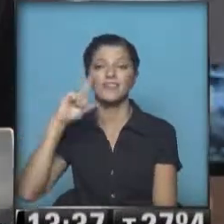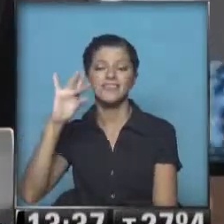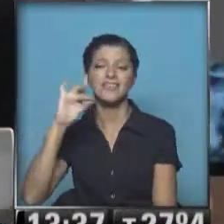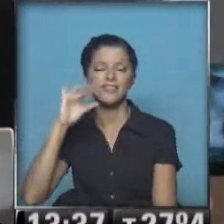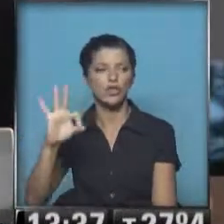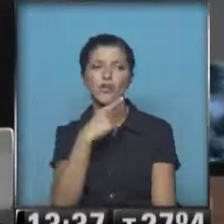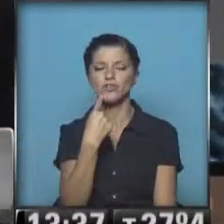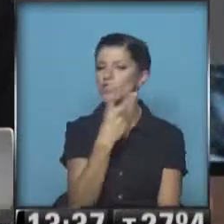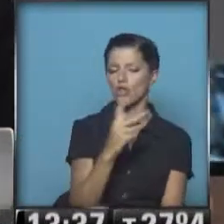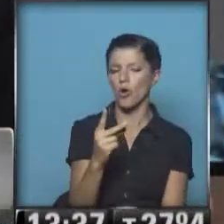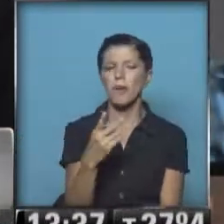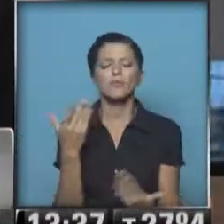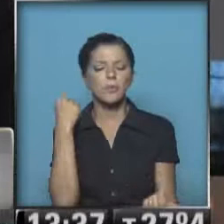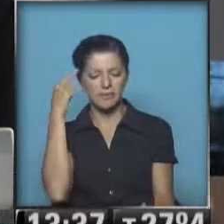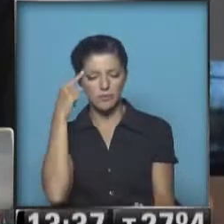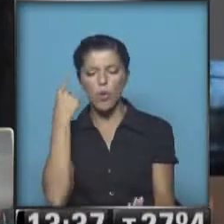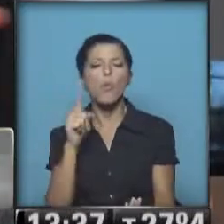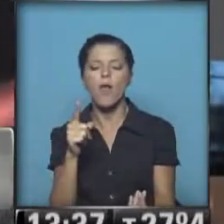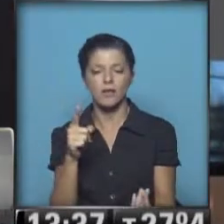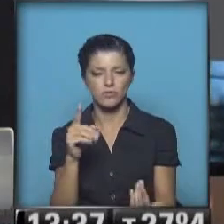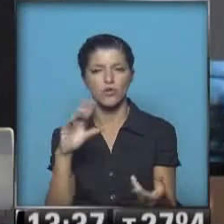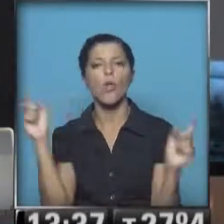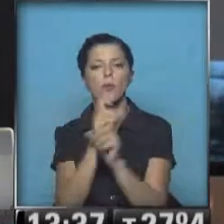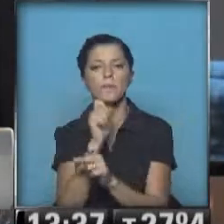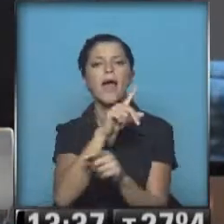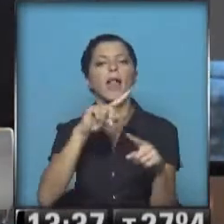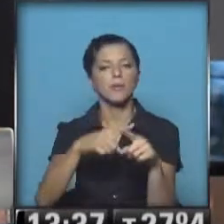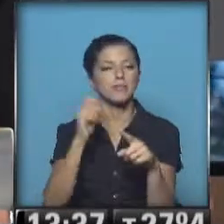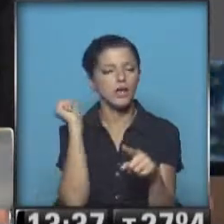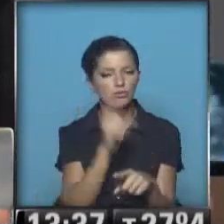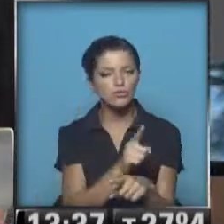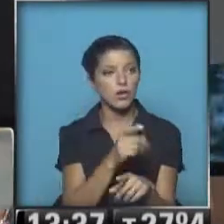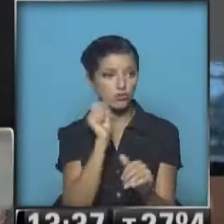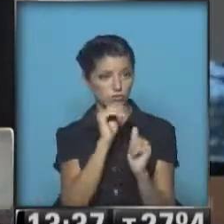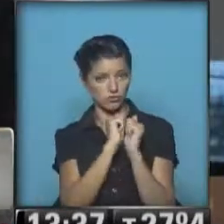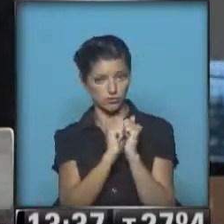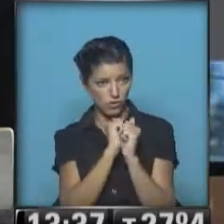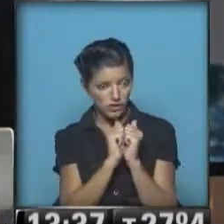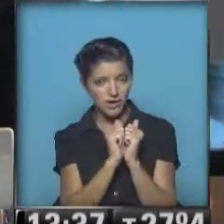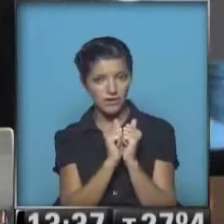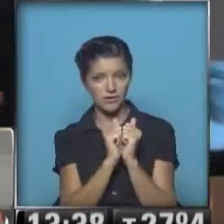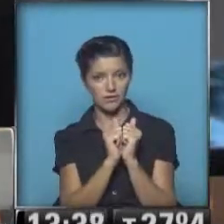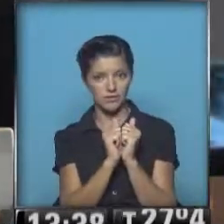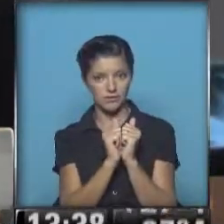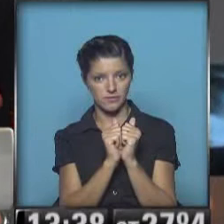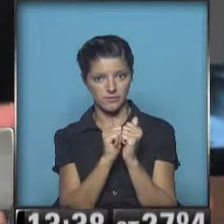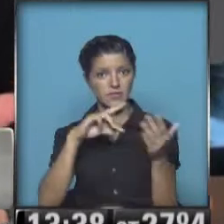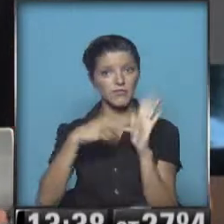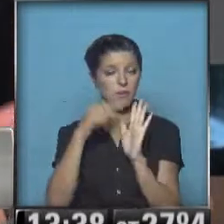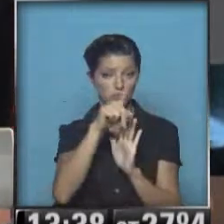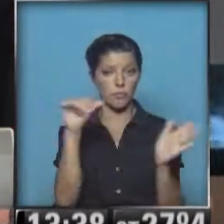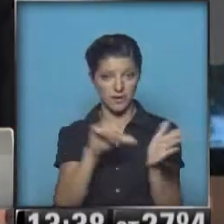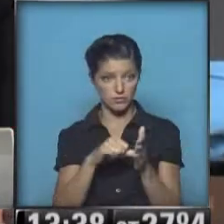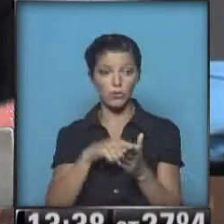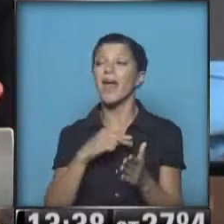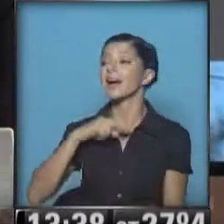políticos en materia de revisión de su propia historia, de lo que significa para ese país el tema de